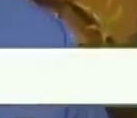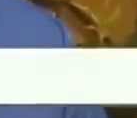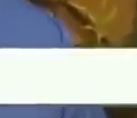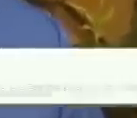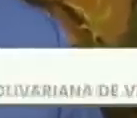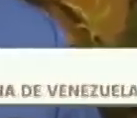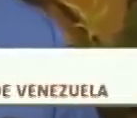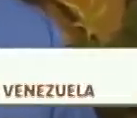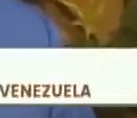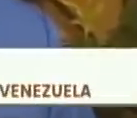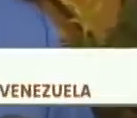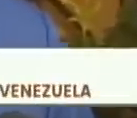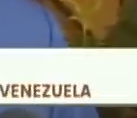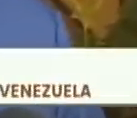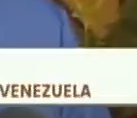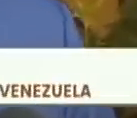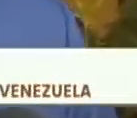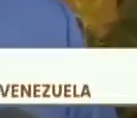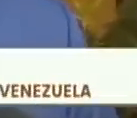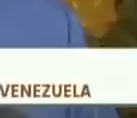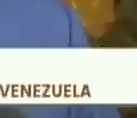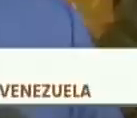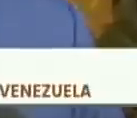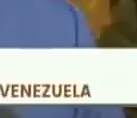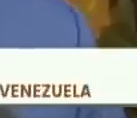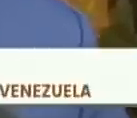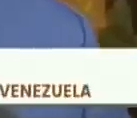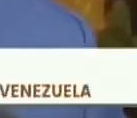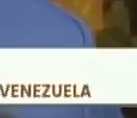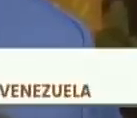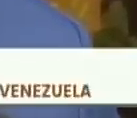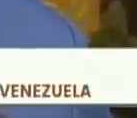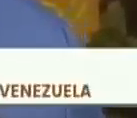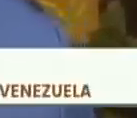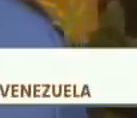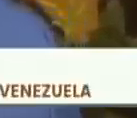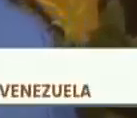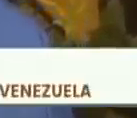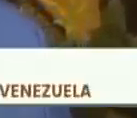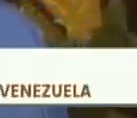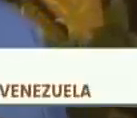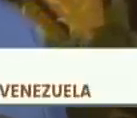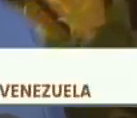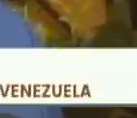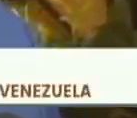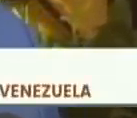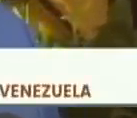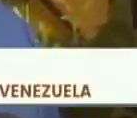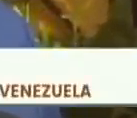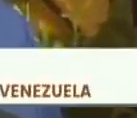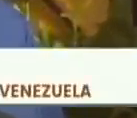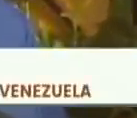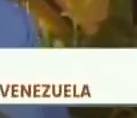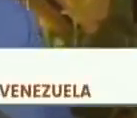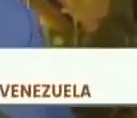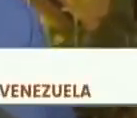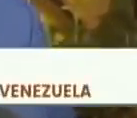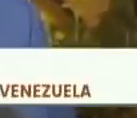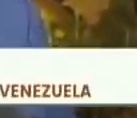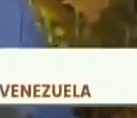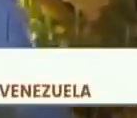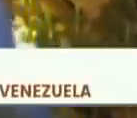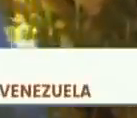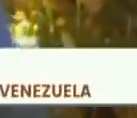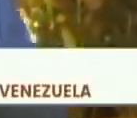hemos tenido un buen contacto con la delegación que nos ha recibido del gobierno del presidente al-Sisi.